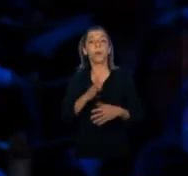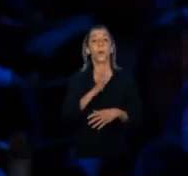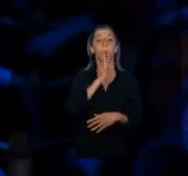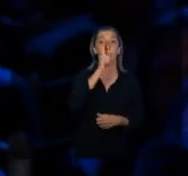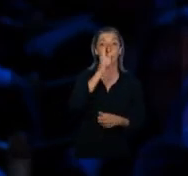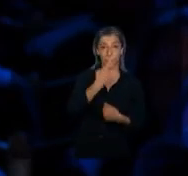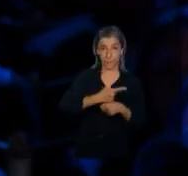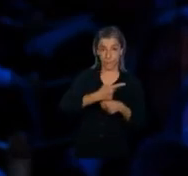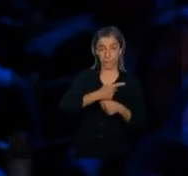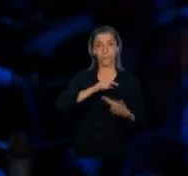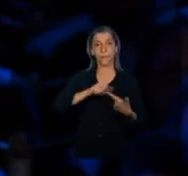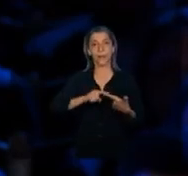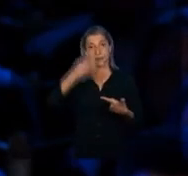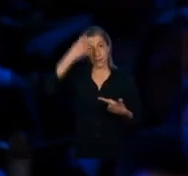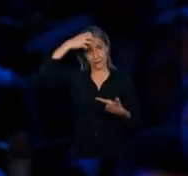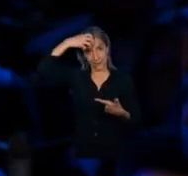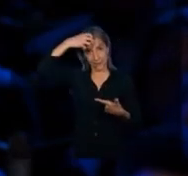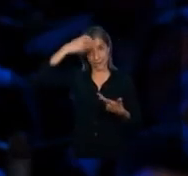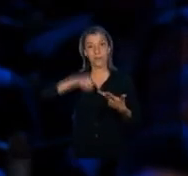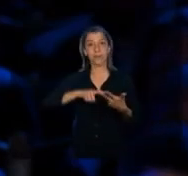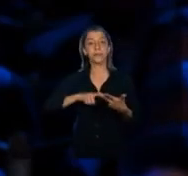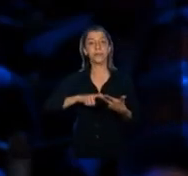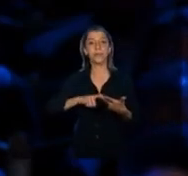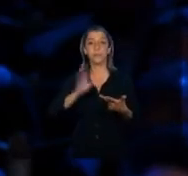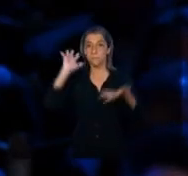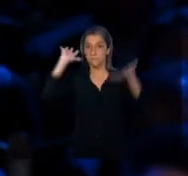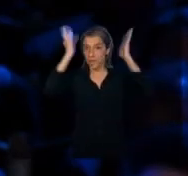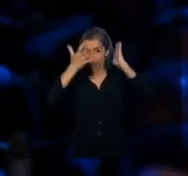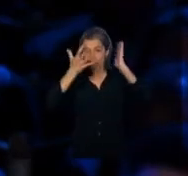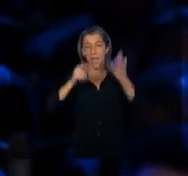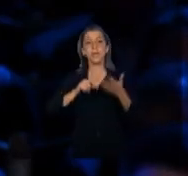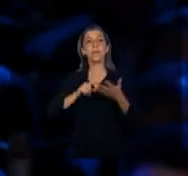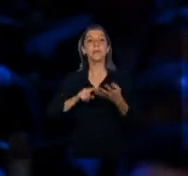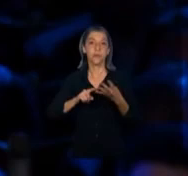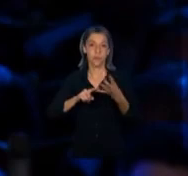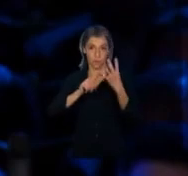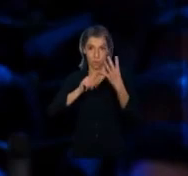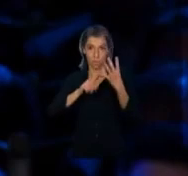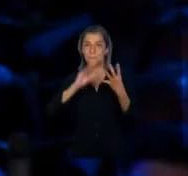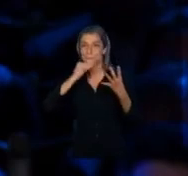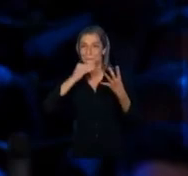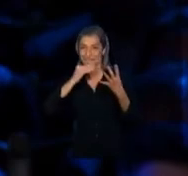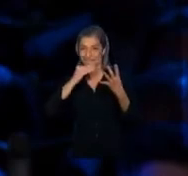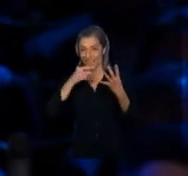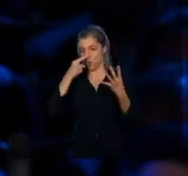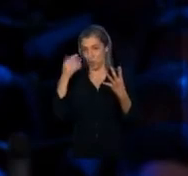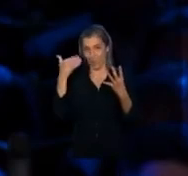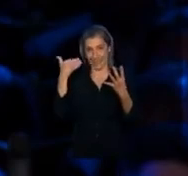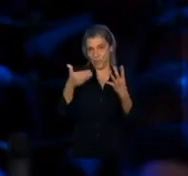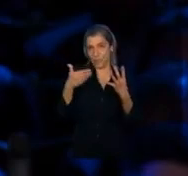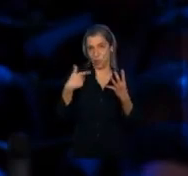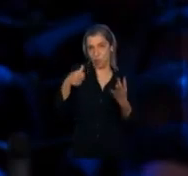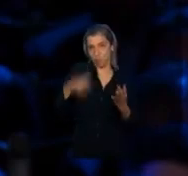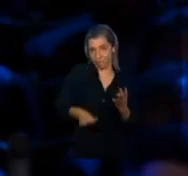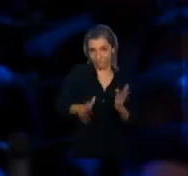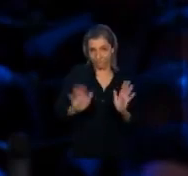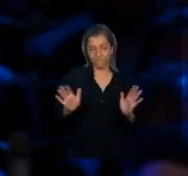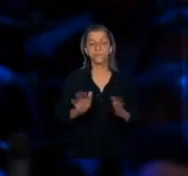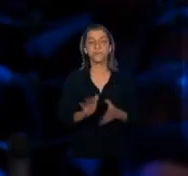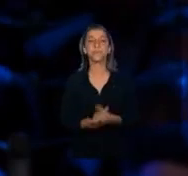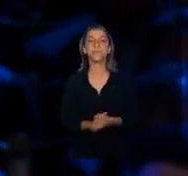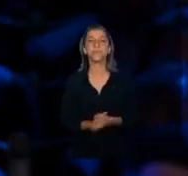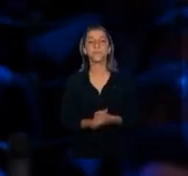brenman Juan esiti Javier Miley y Sergio maa que se incluyó en el último